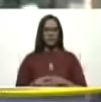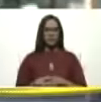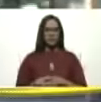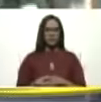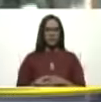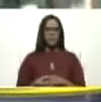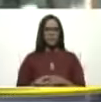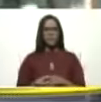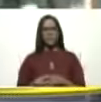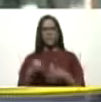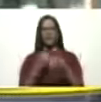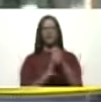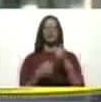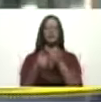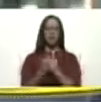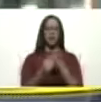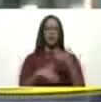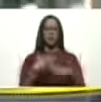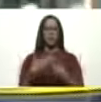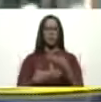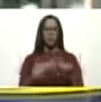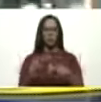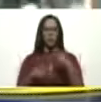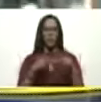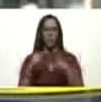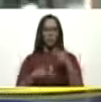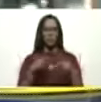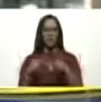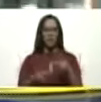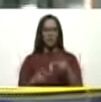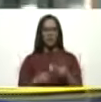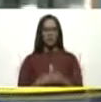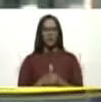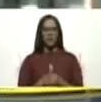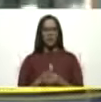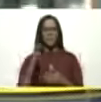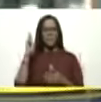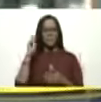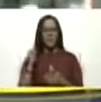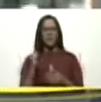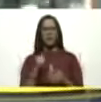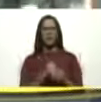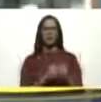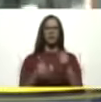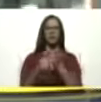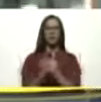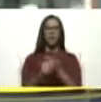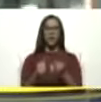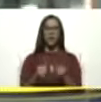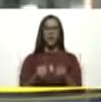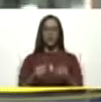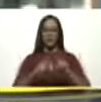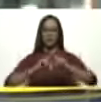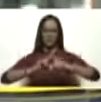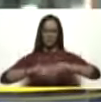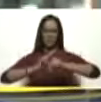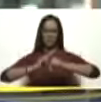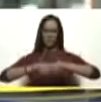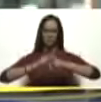para sustituir procesos productivos, para sustituir piezas,